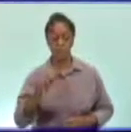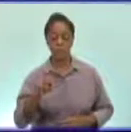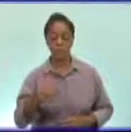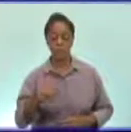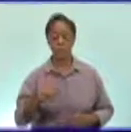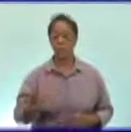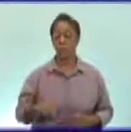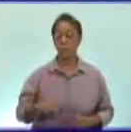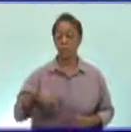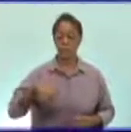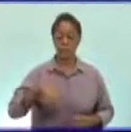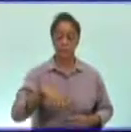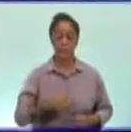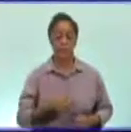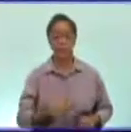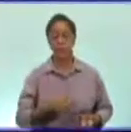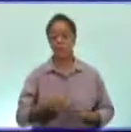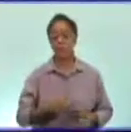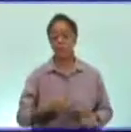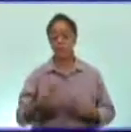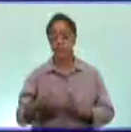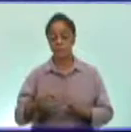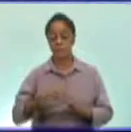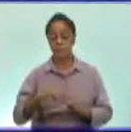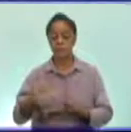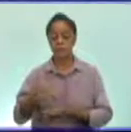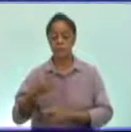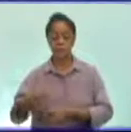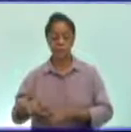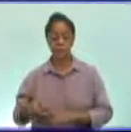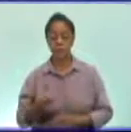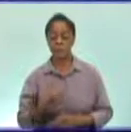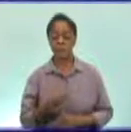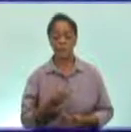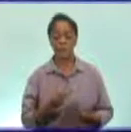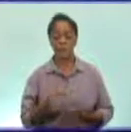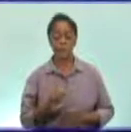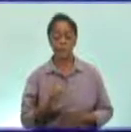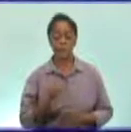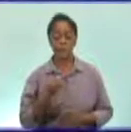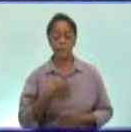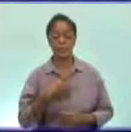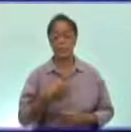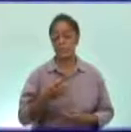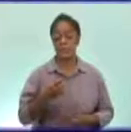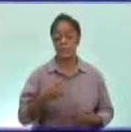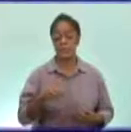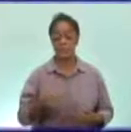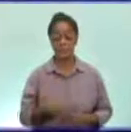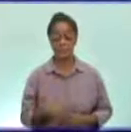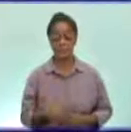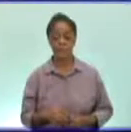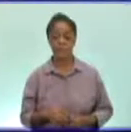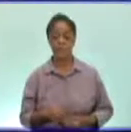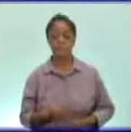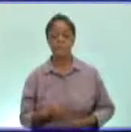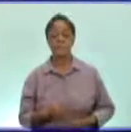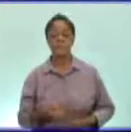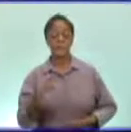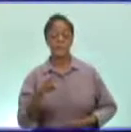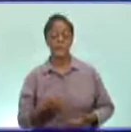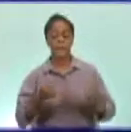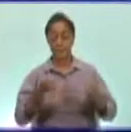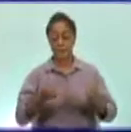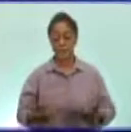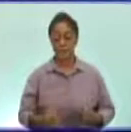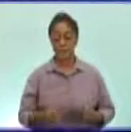forma de trasladarse de un lugar a otro. Las plantas no poseen esta característica, viven fijas